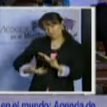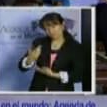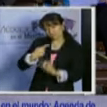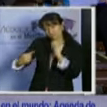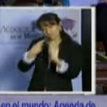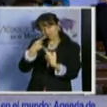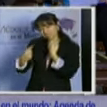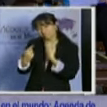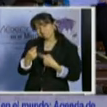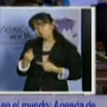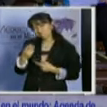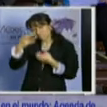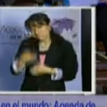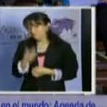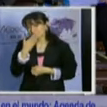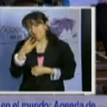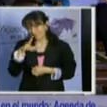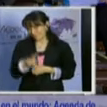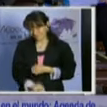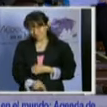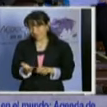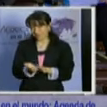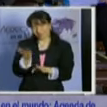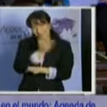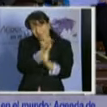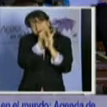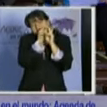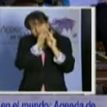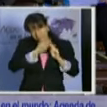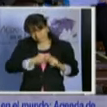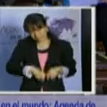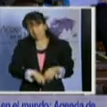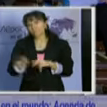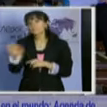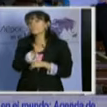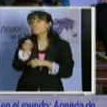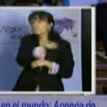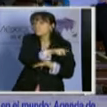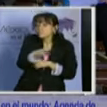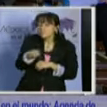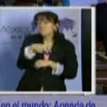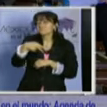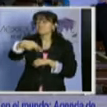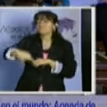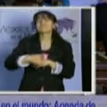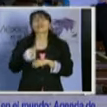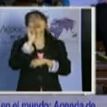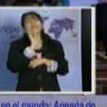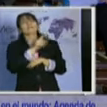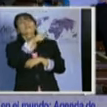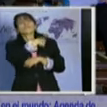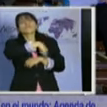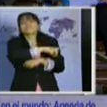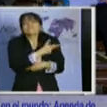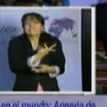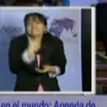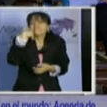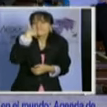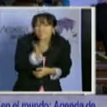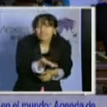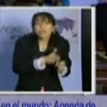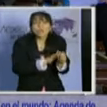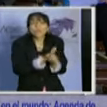administración. Si nos preguntan qué es lo que quisiéramos preservar, proteger, alentar, que se